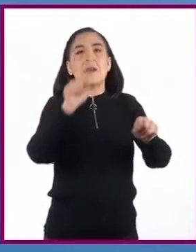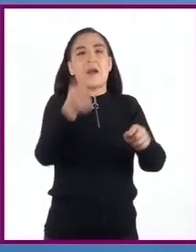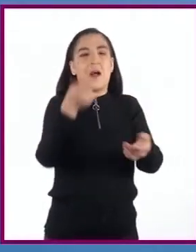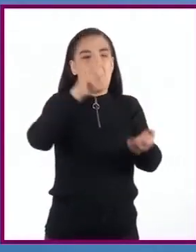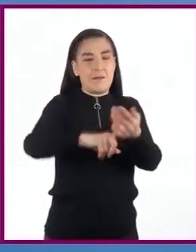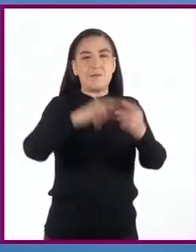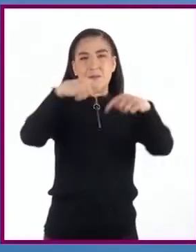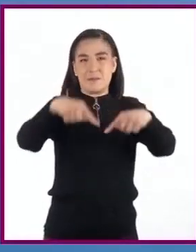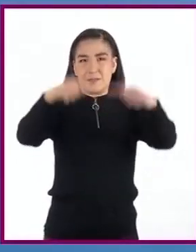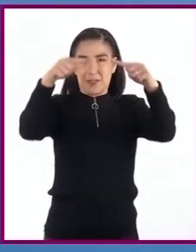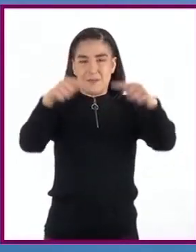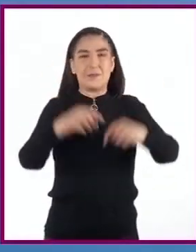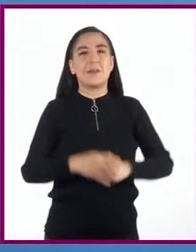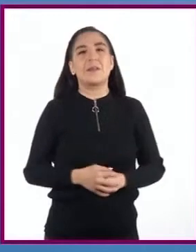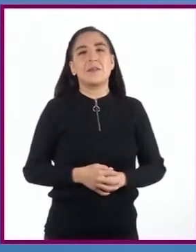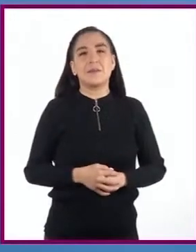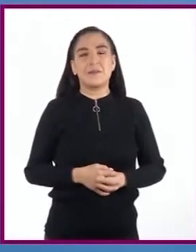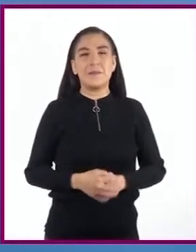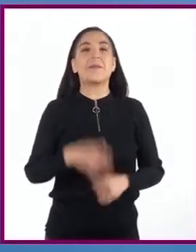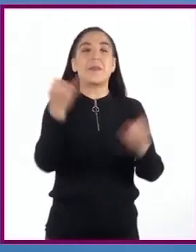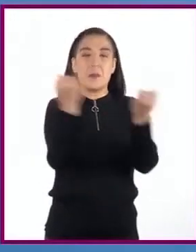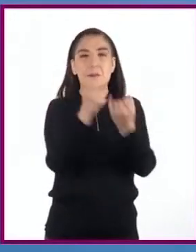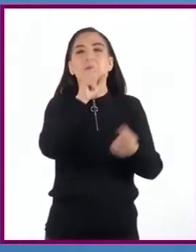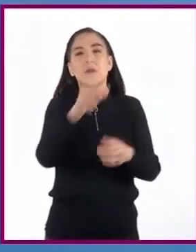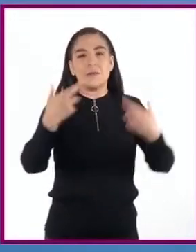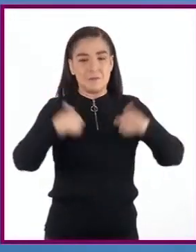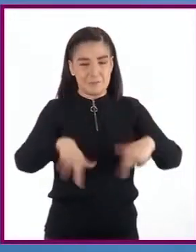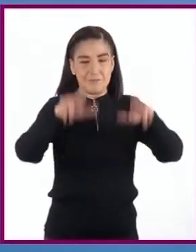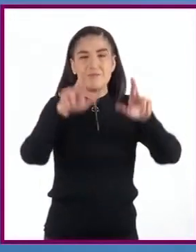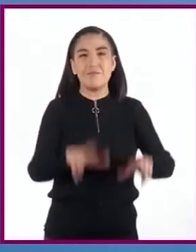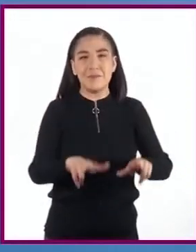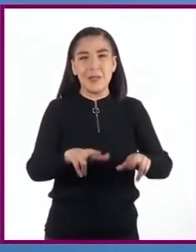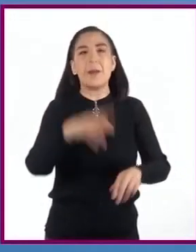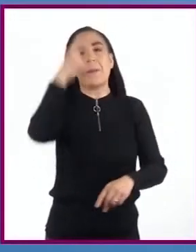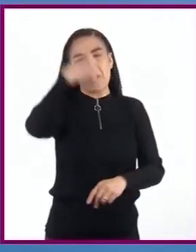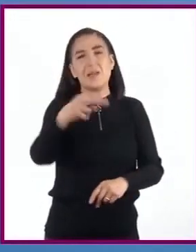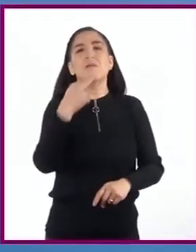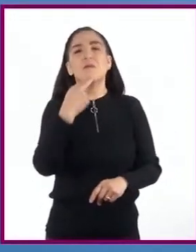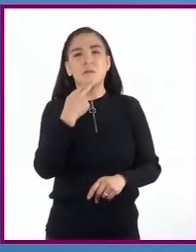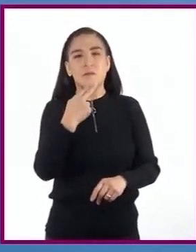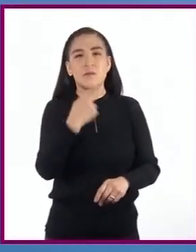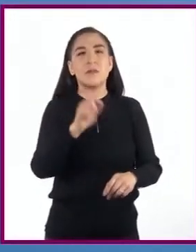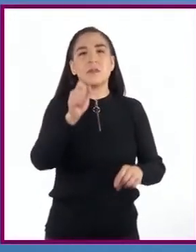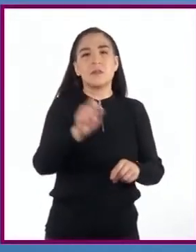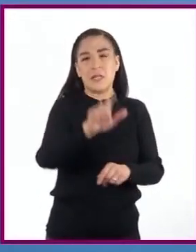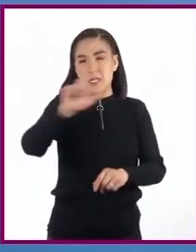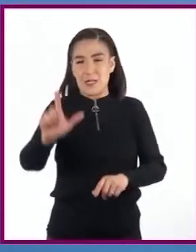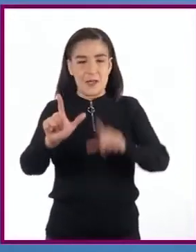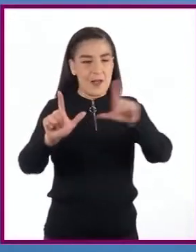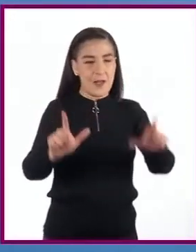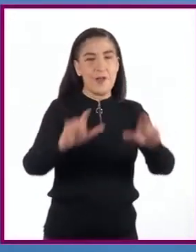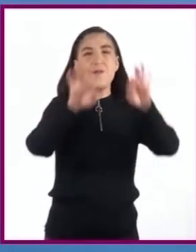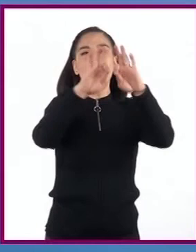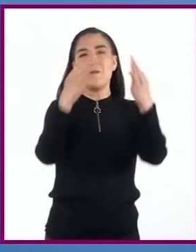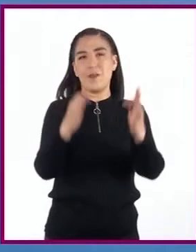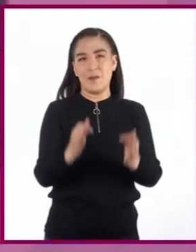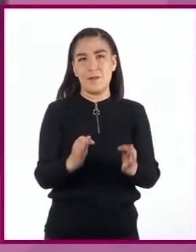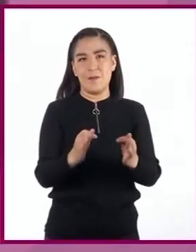ellas. La misma representación se usa para señalar los lados de una figura